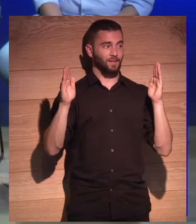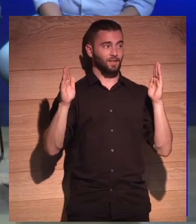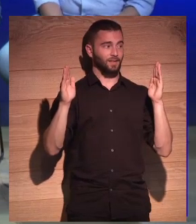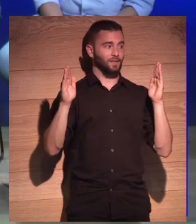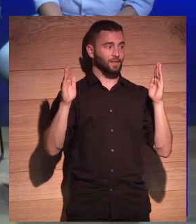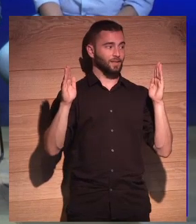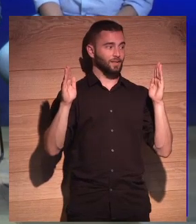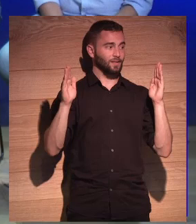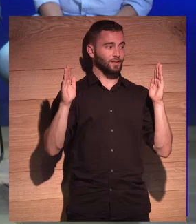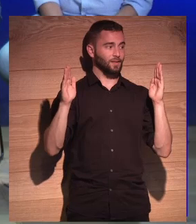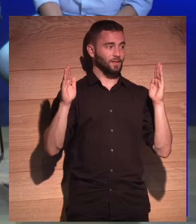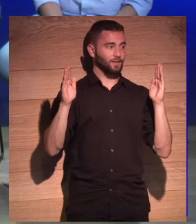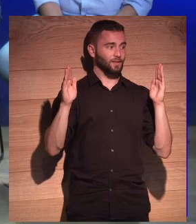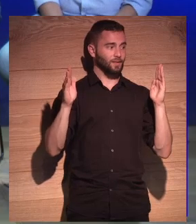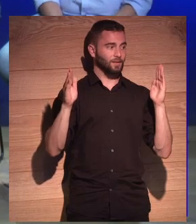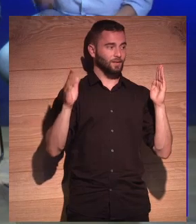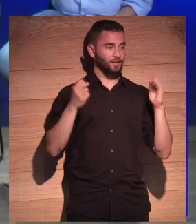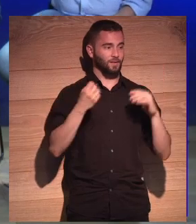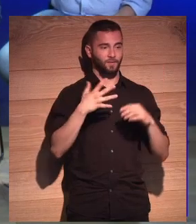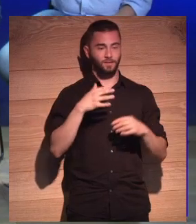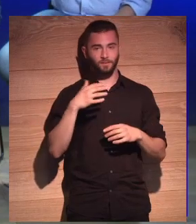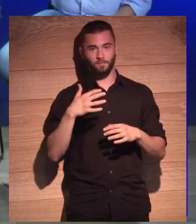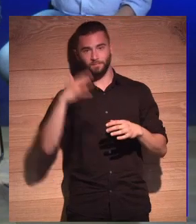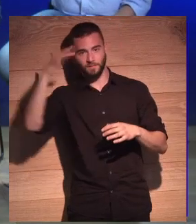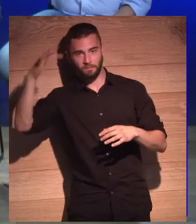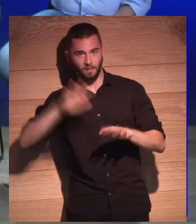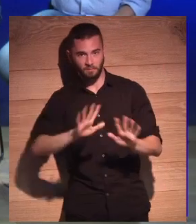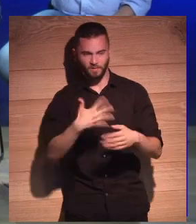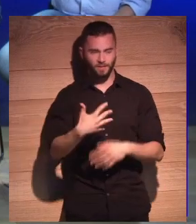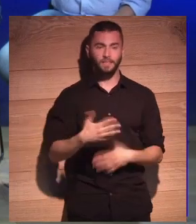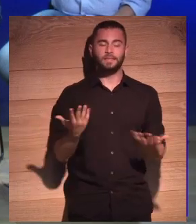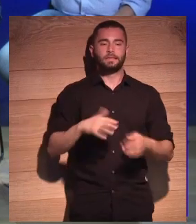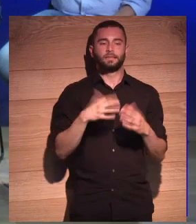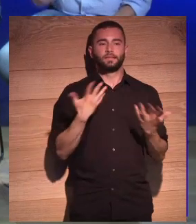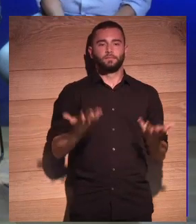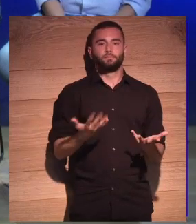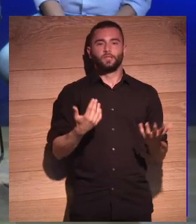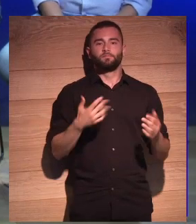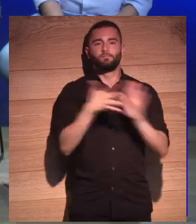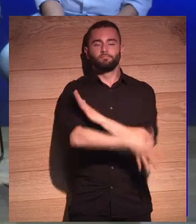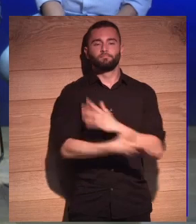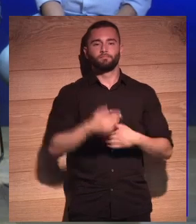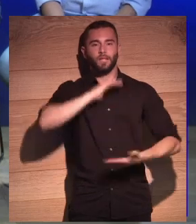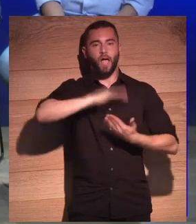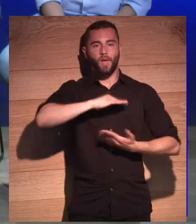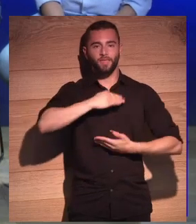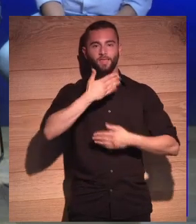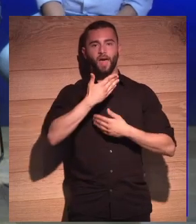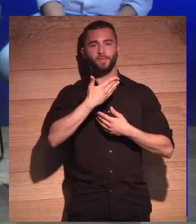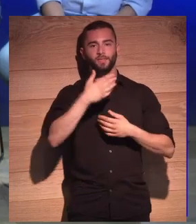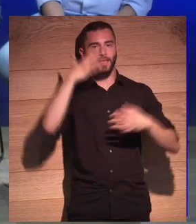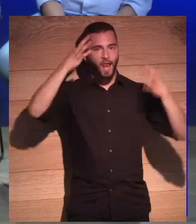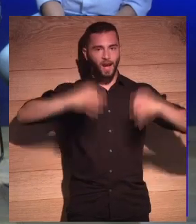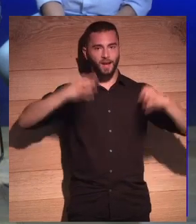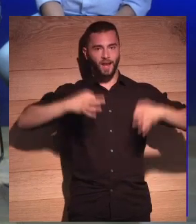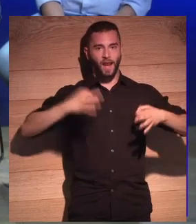da un poquito la idea, no pasa nada. Bueno, en definitiva, lo que quiero decir es que las capacidades de desarrollo de la realidad